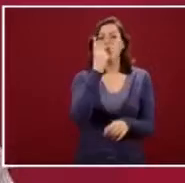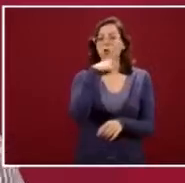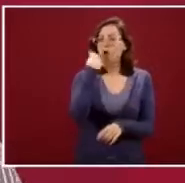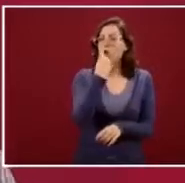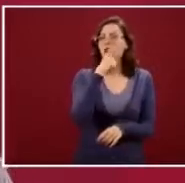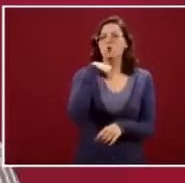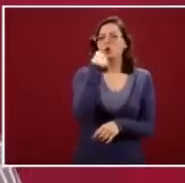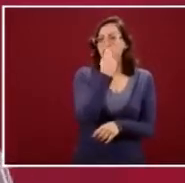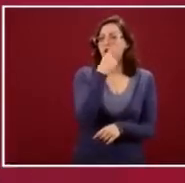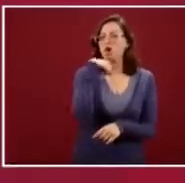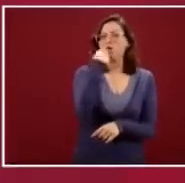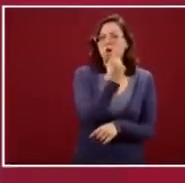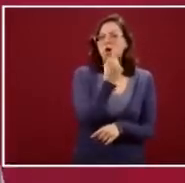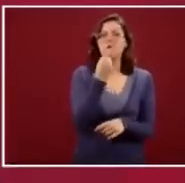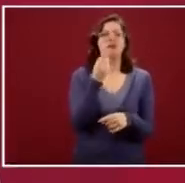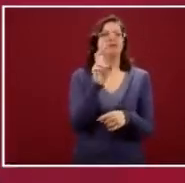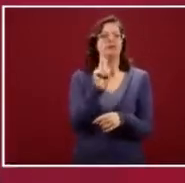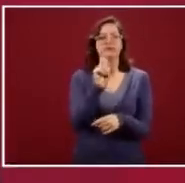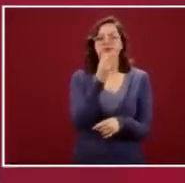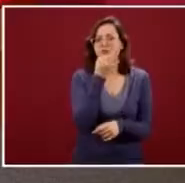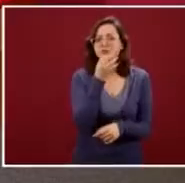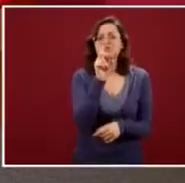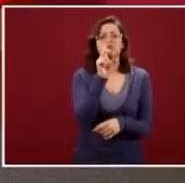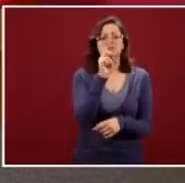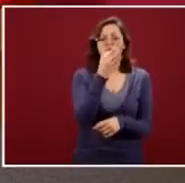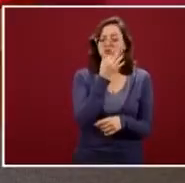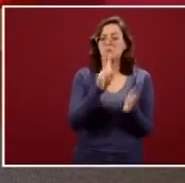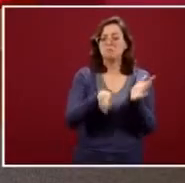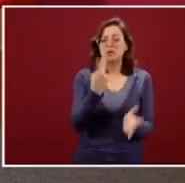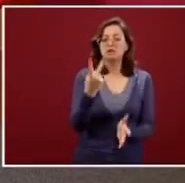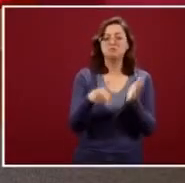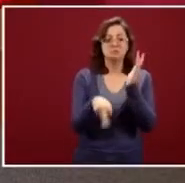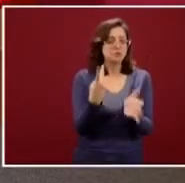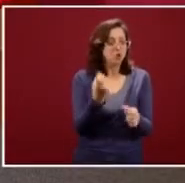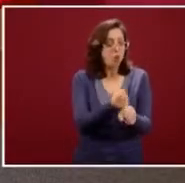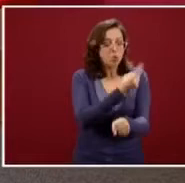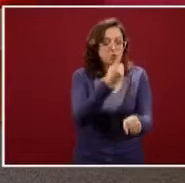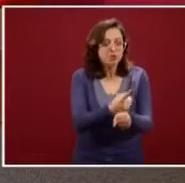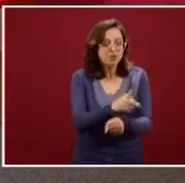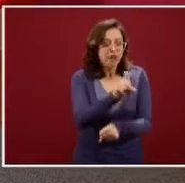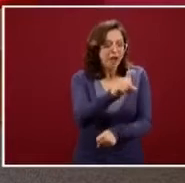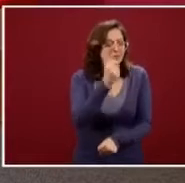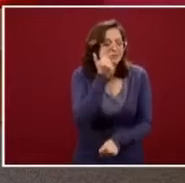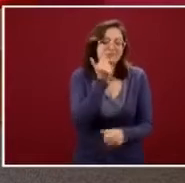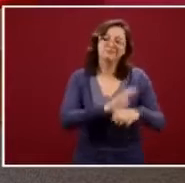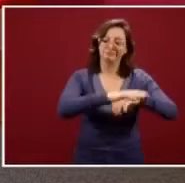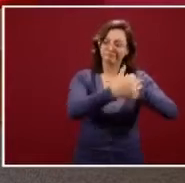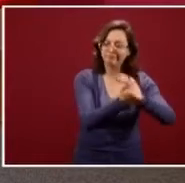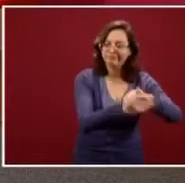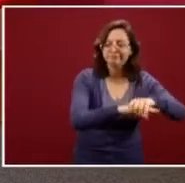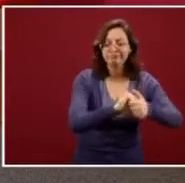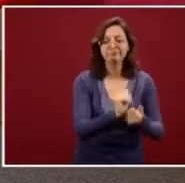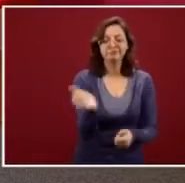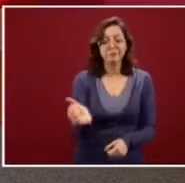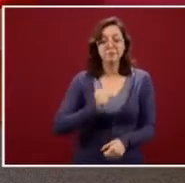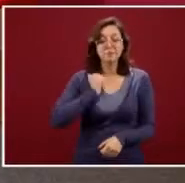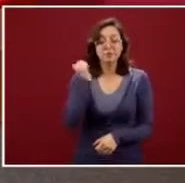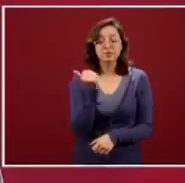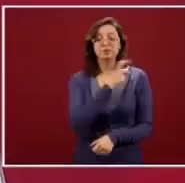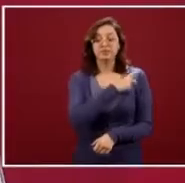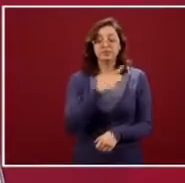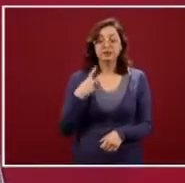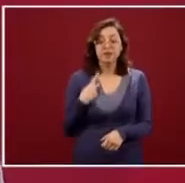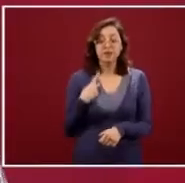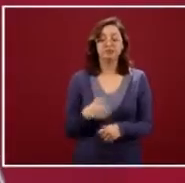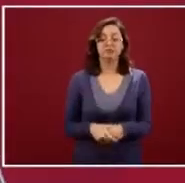o más cercano a cada hora, cada media hora, donde se encuentra la oportunidad, se lava uno las manos. En